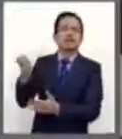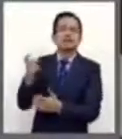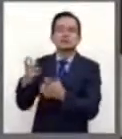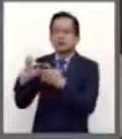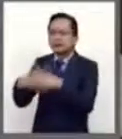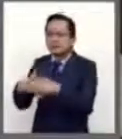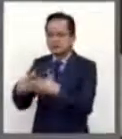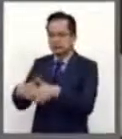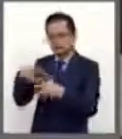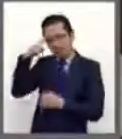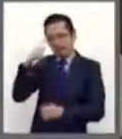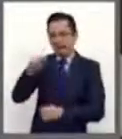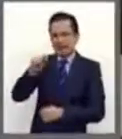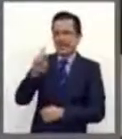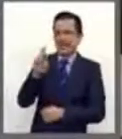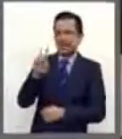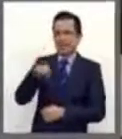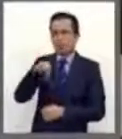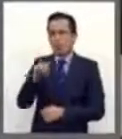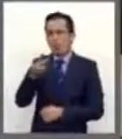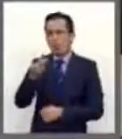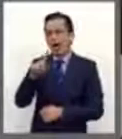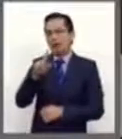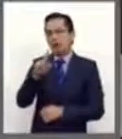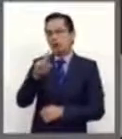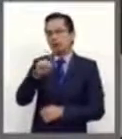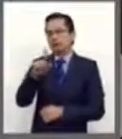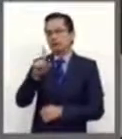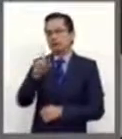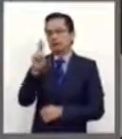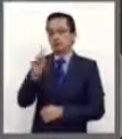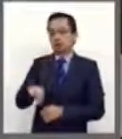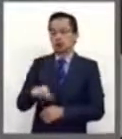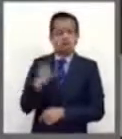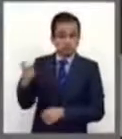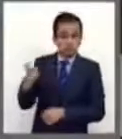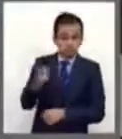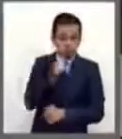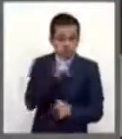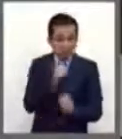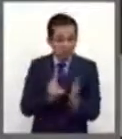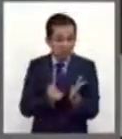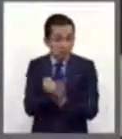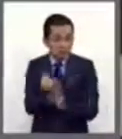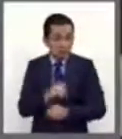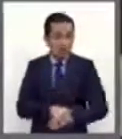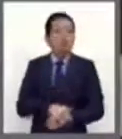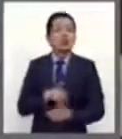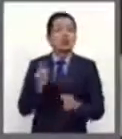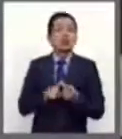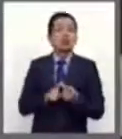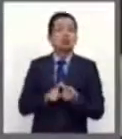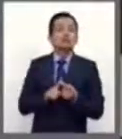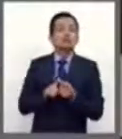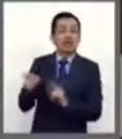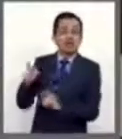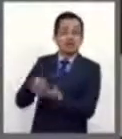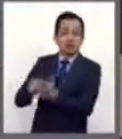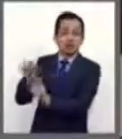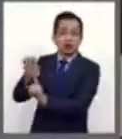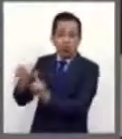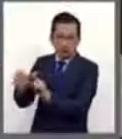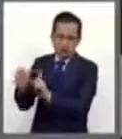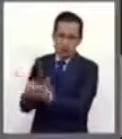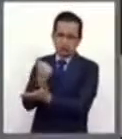termovalorización y no se ha dictaminado. Esto está en la Comisión de la Ciudad de México. Me